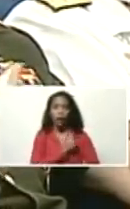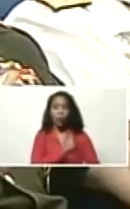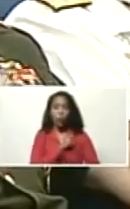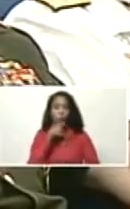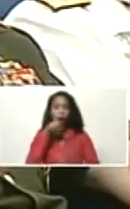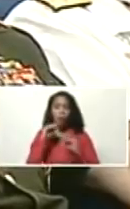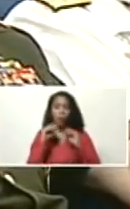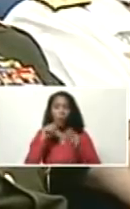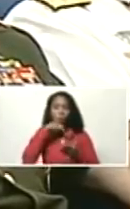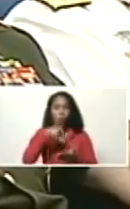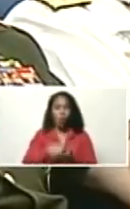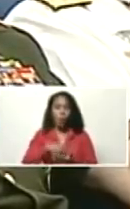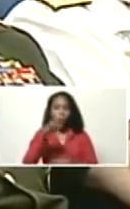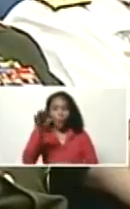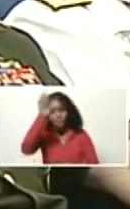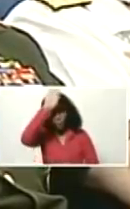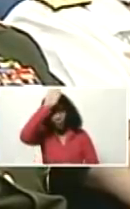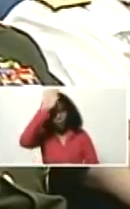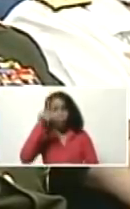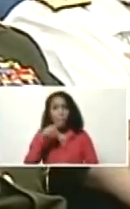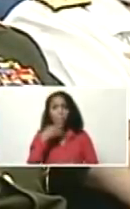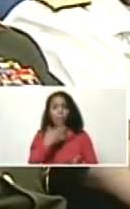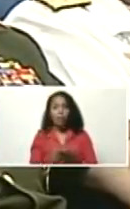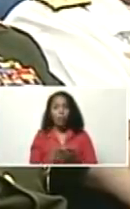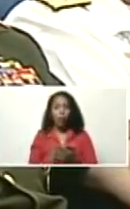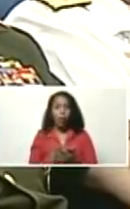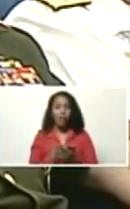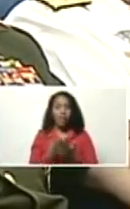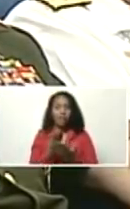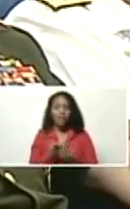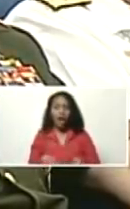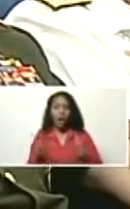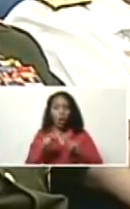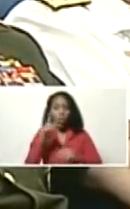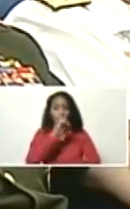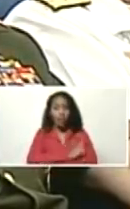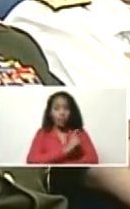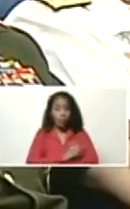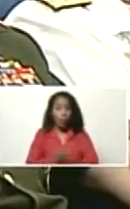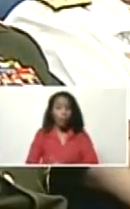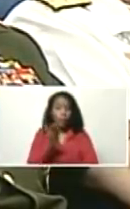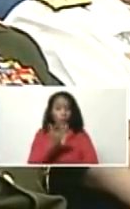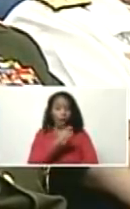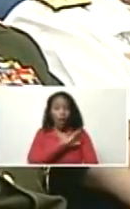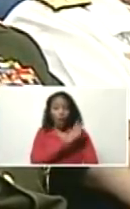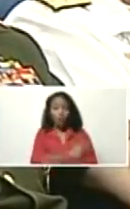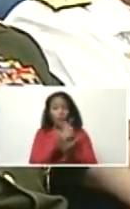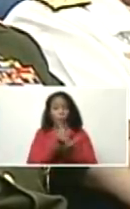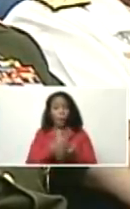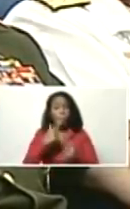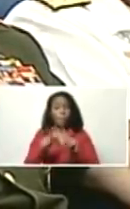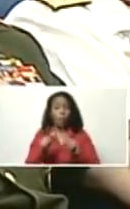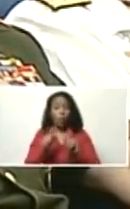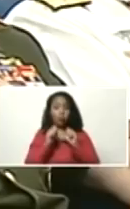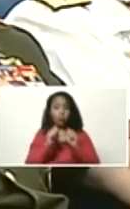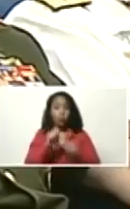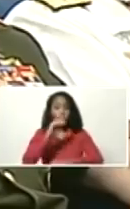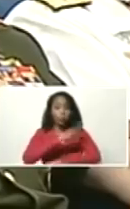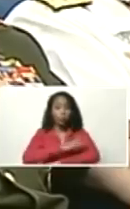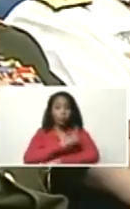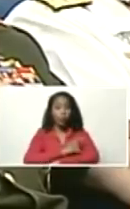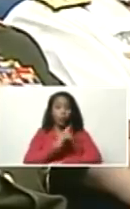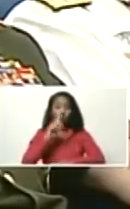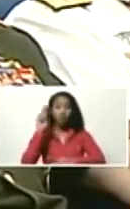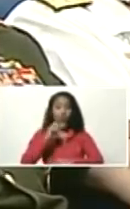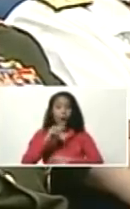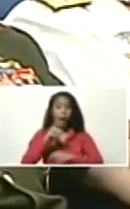Papa pidiéndole valentía a los militares. Es verdad que la disciplina es muy importante en la Fuerza Armada, pero el mantenimiento de la disciplina no debe nunca